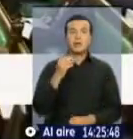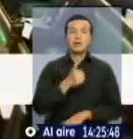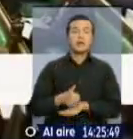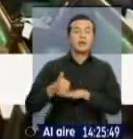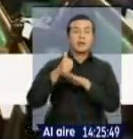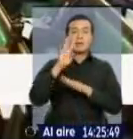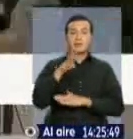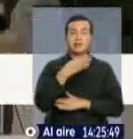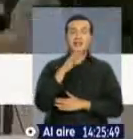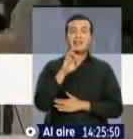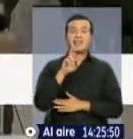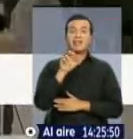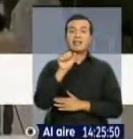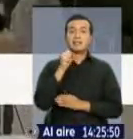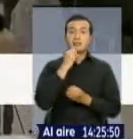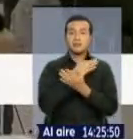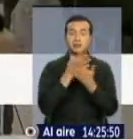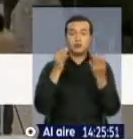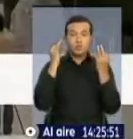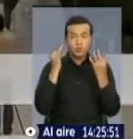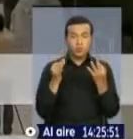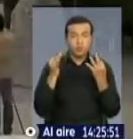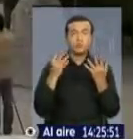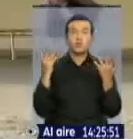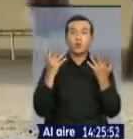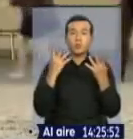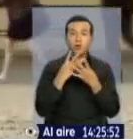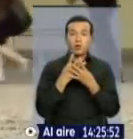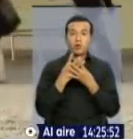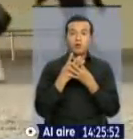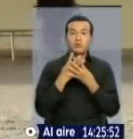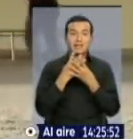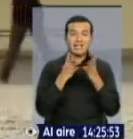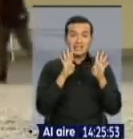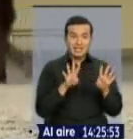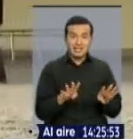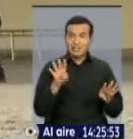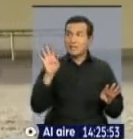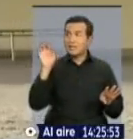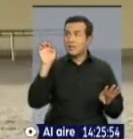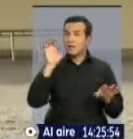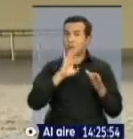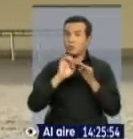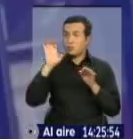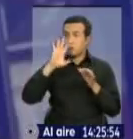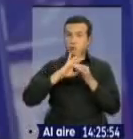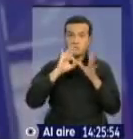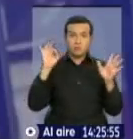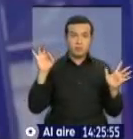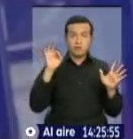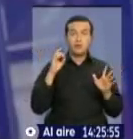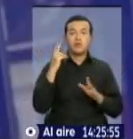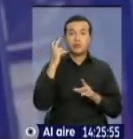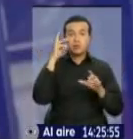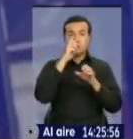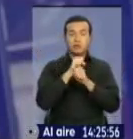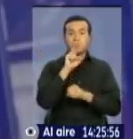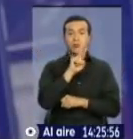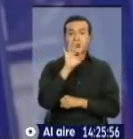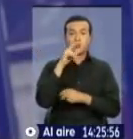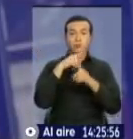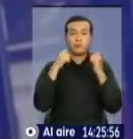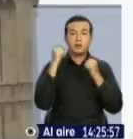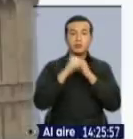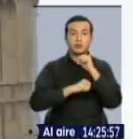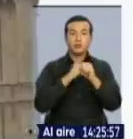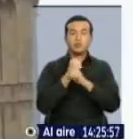ministra británica Theresa May anunció que el momento exacto del Brexit, es decir, la separación de la Unión Europea, se producirá a las 23 horas locales del 29 de marzo